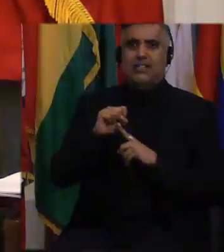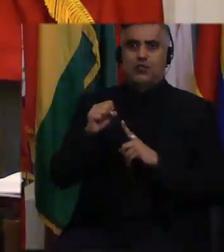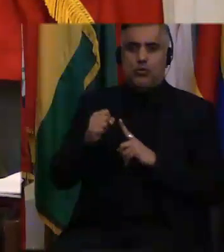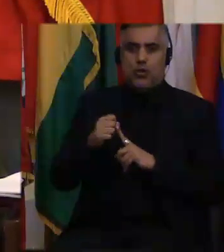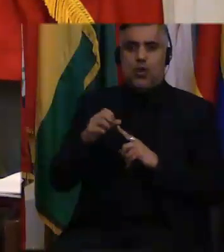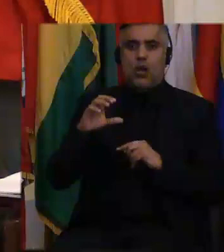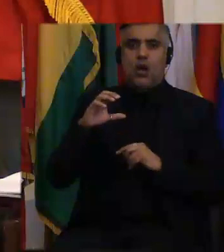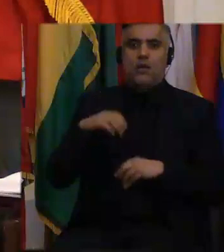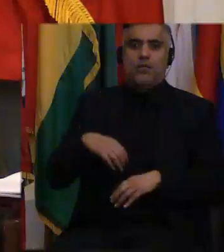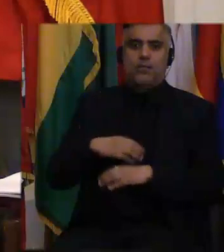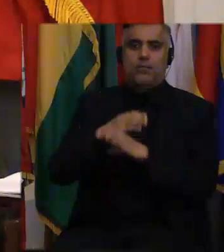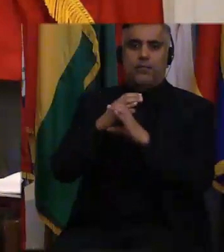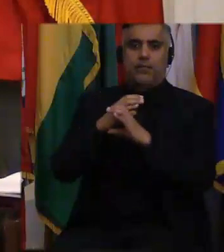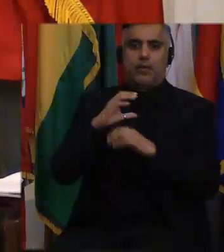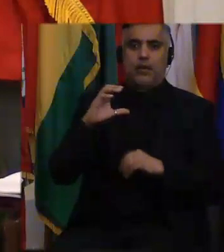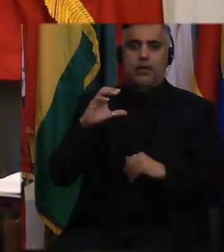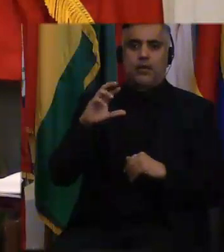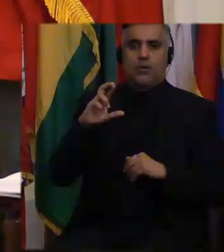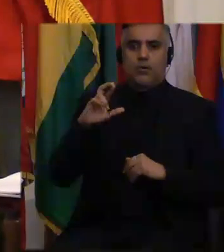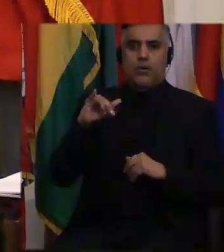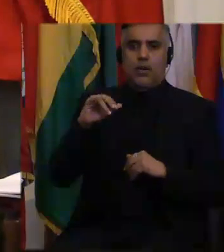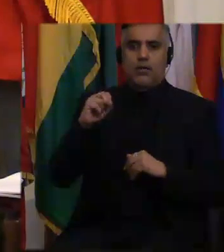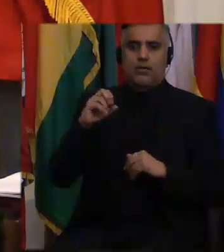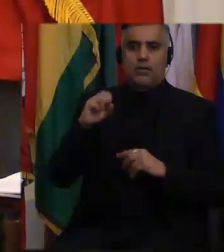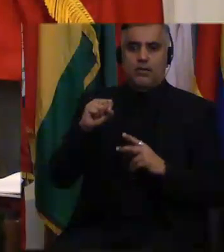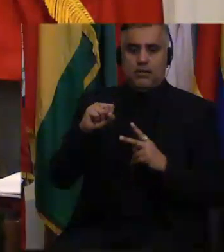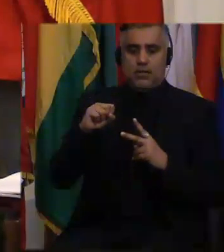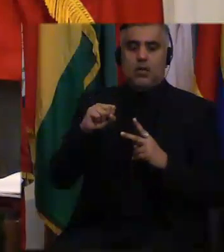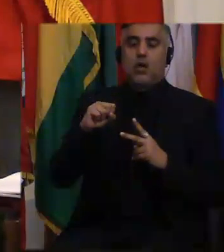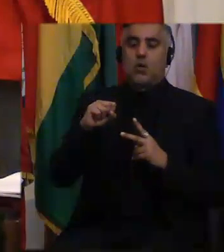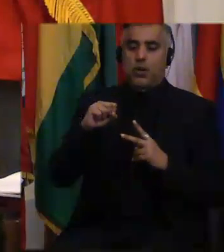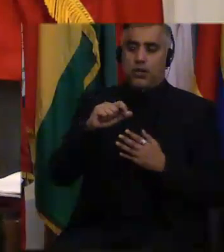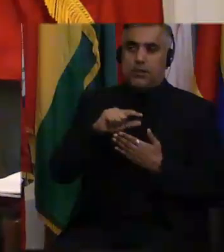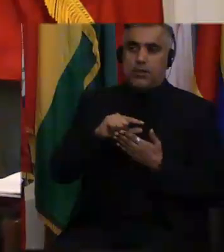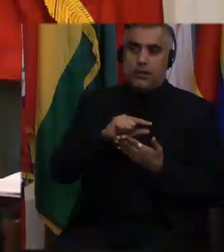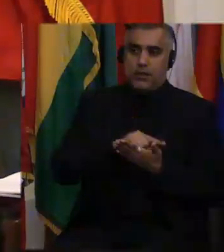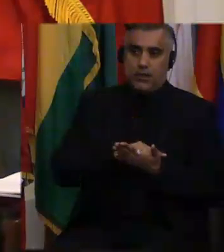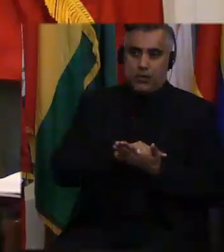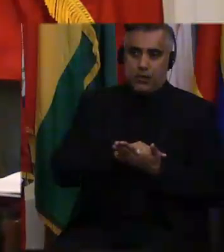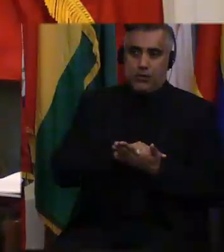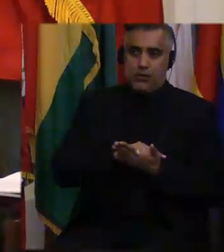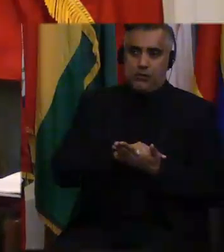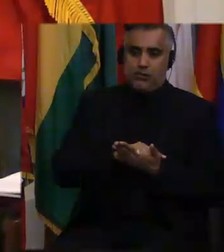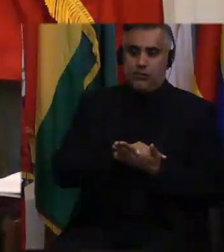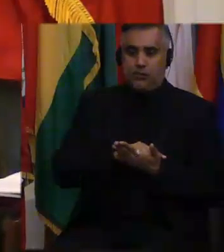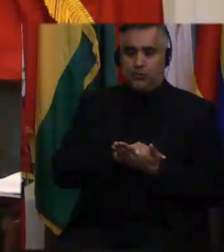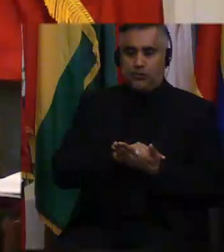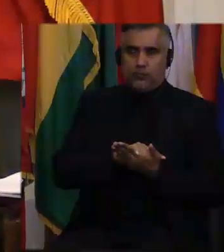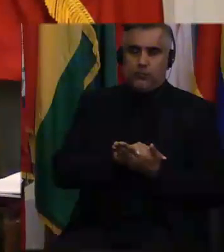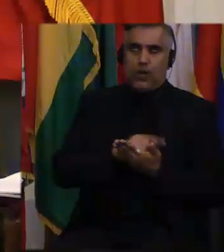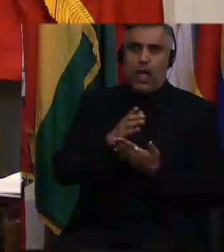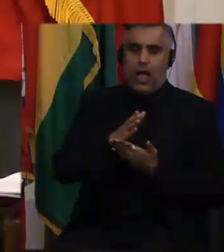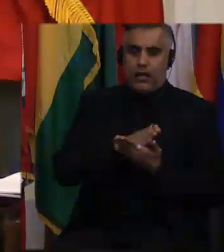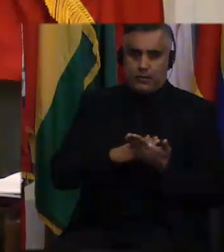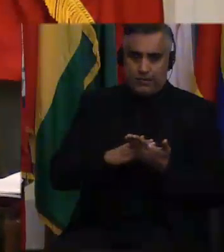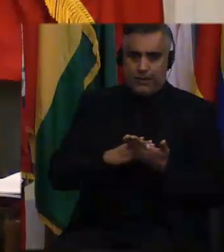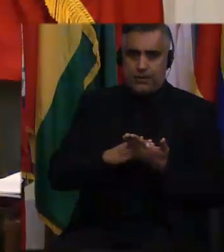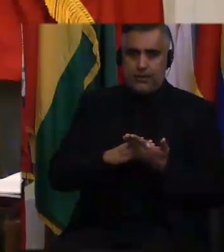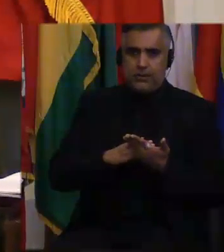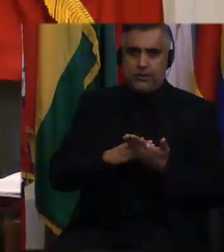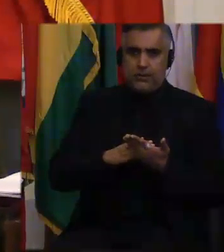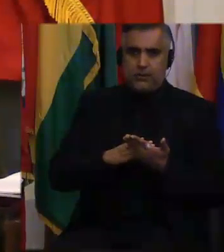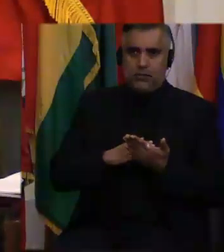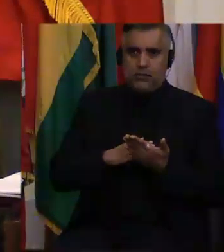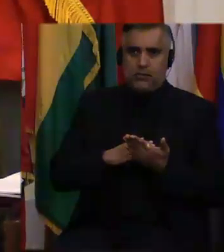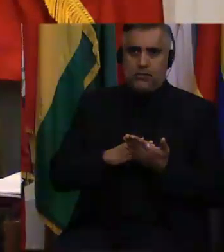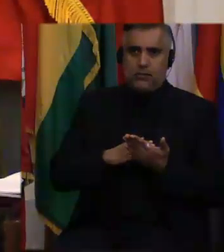donde los ordenamientos legales pierden vigencia prácticamente, ¿verdad? O sea, pienso